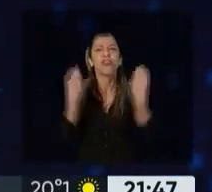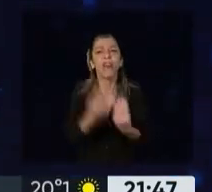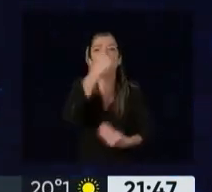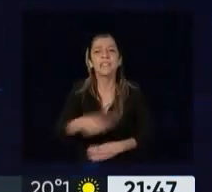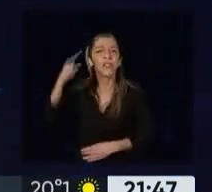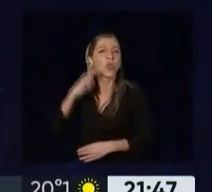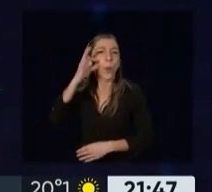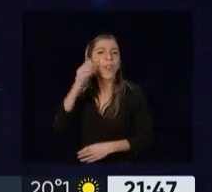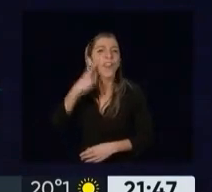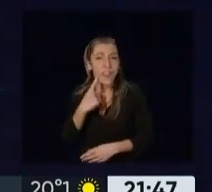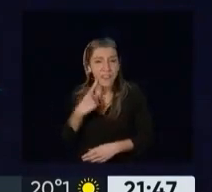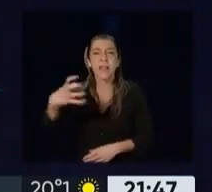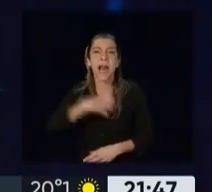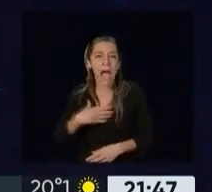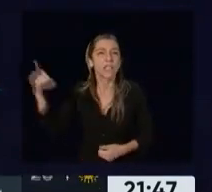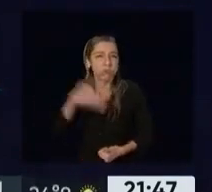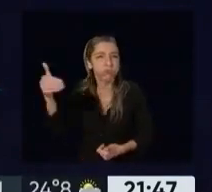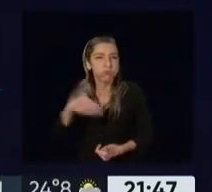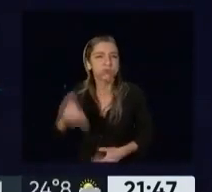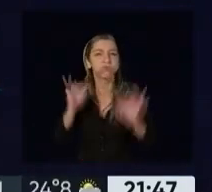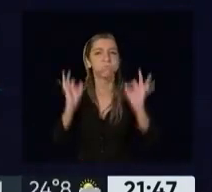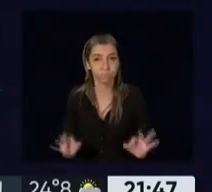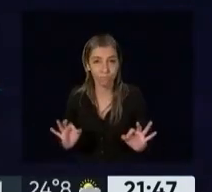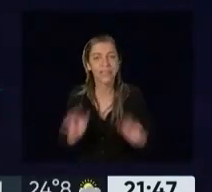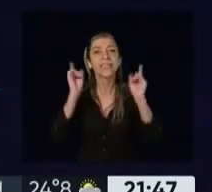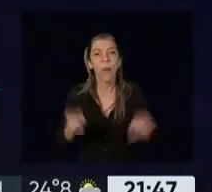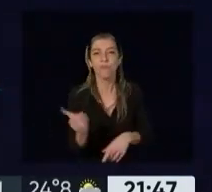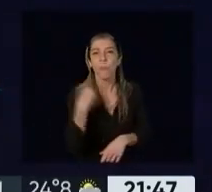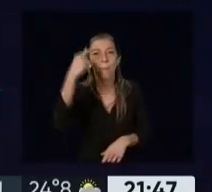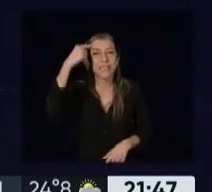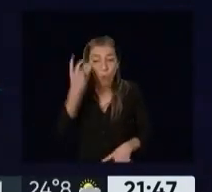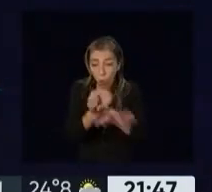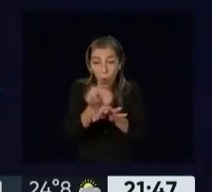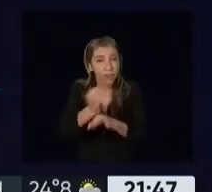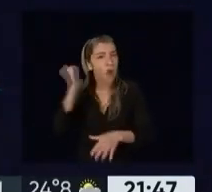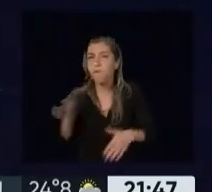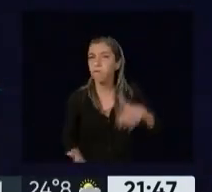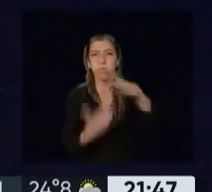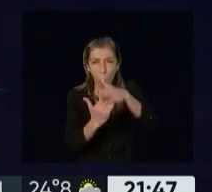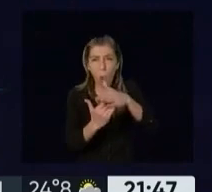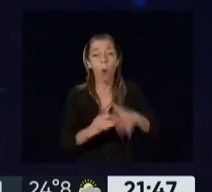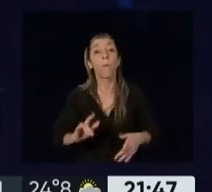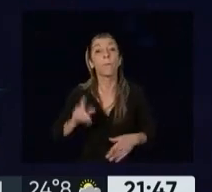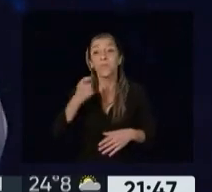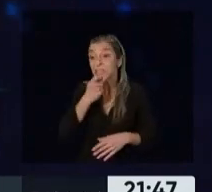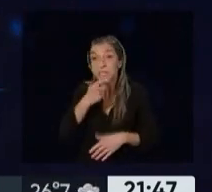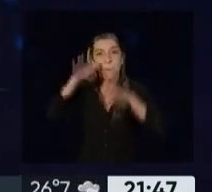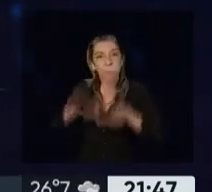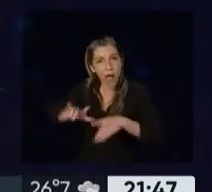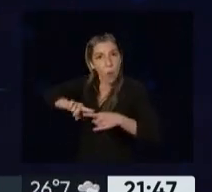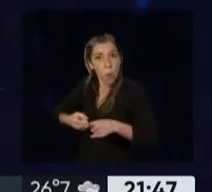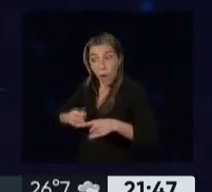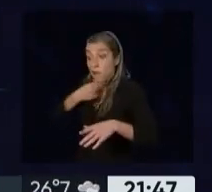menos. Segundo, lo vamos a declarar servicio esencial para que las huelgas sean fuera de los 190 días de